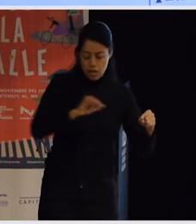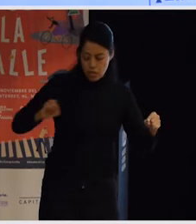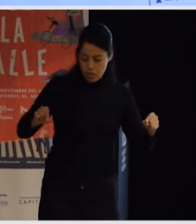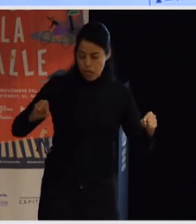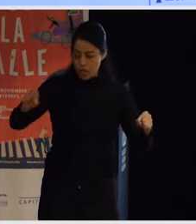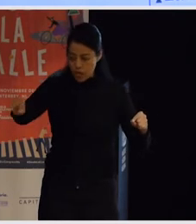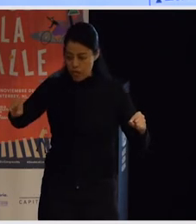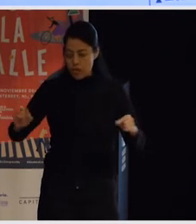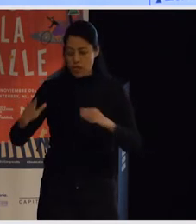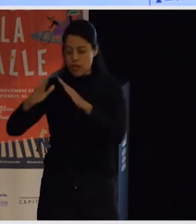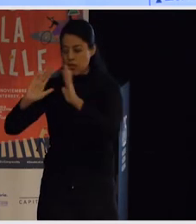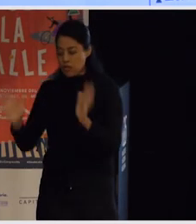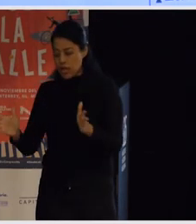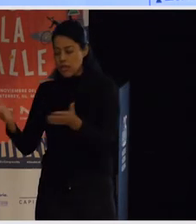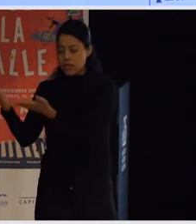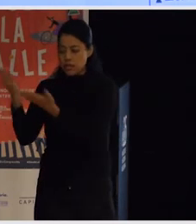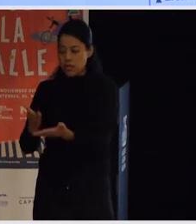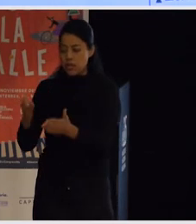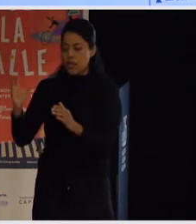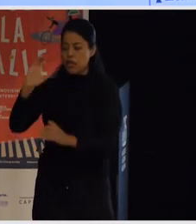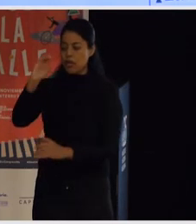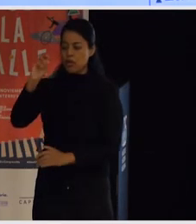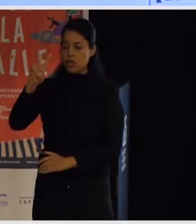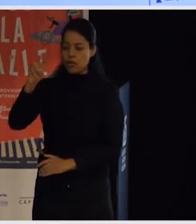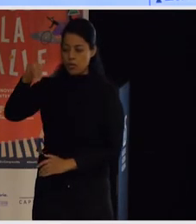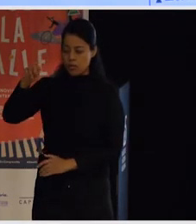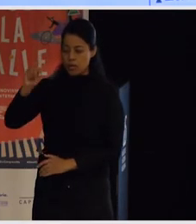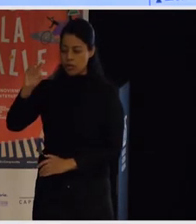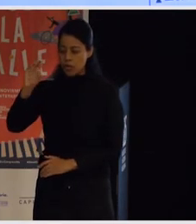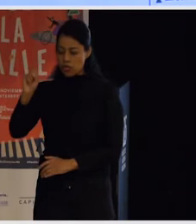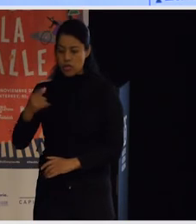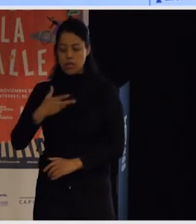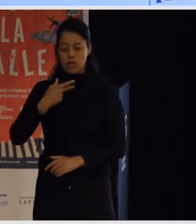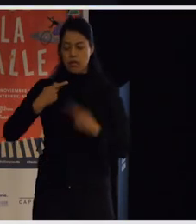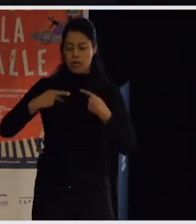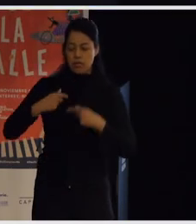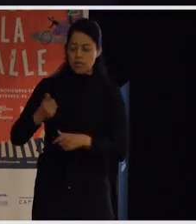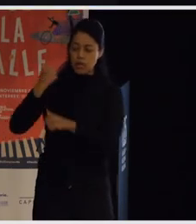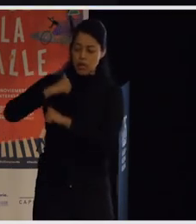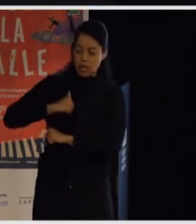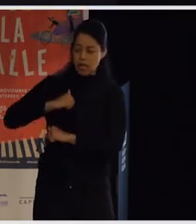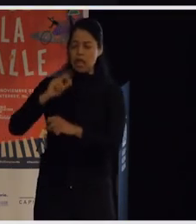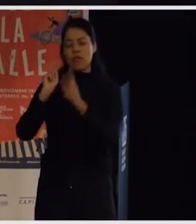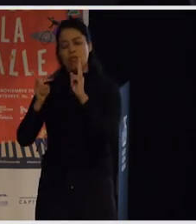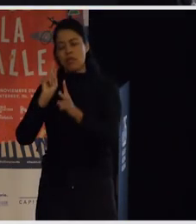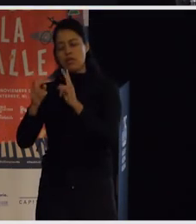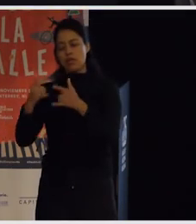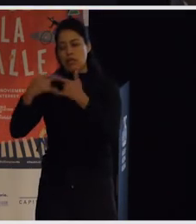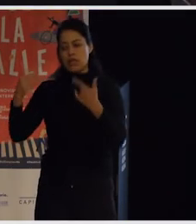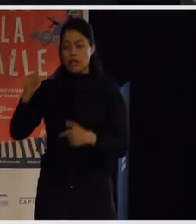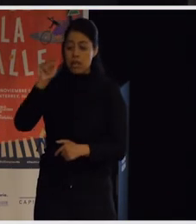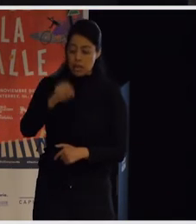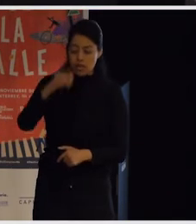los conventos estaba como el cronista y nos iba platicando no la mayoría de estos conventos en modelos